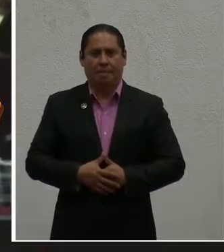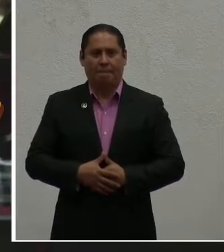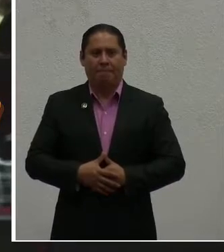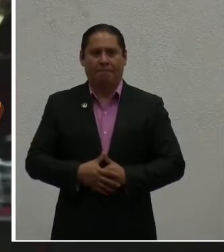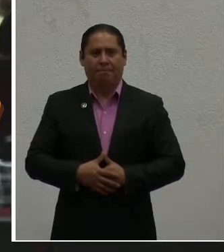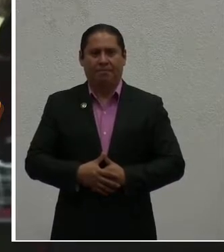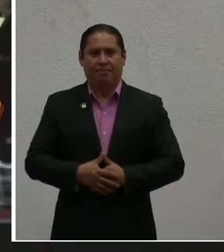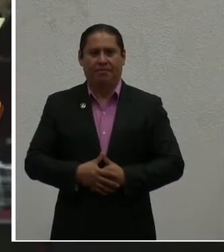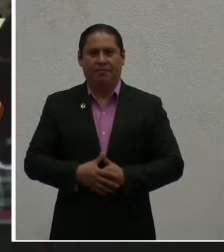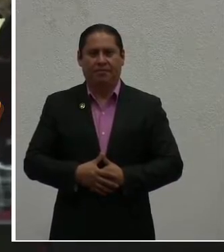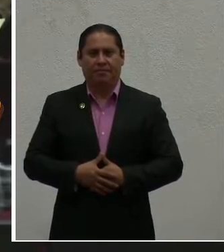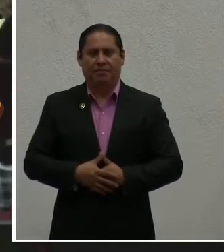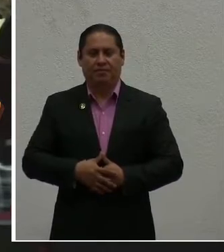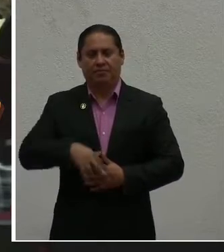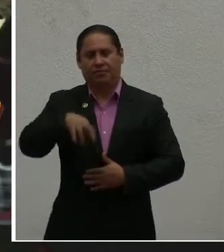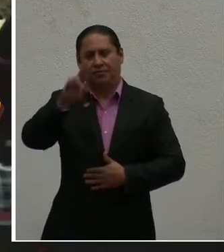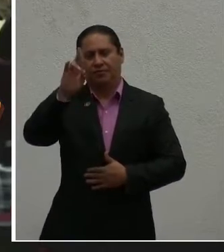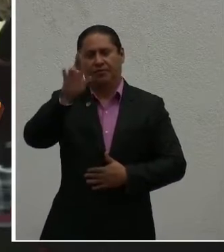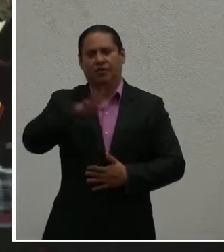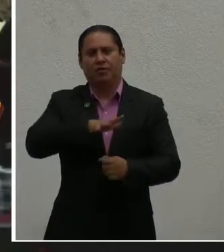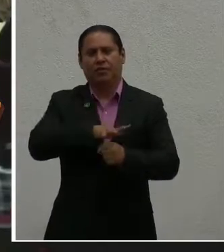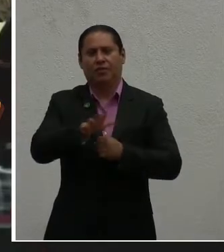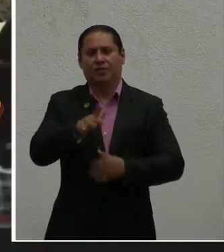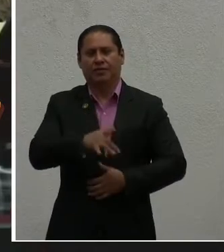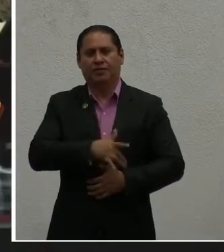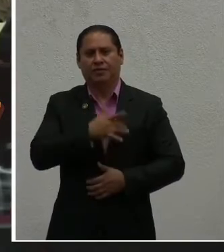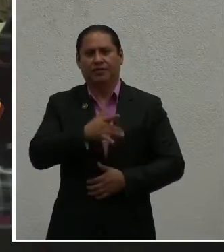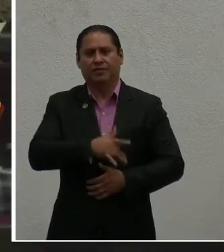¿En qué sentido su participación, diputada?